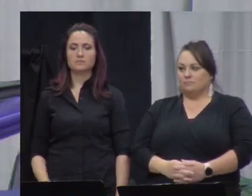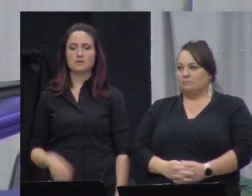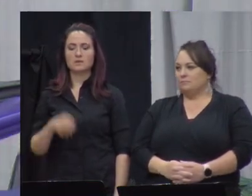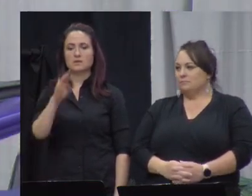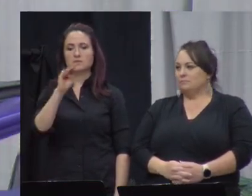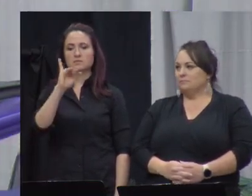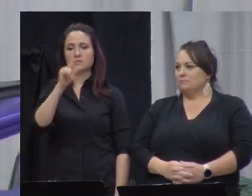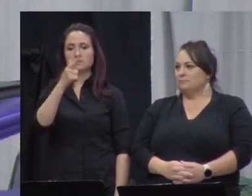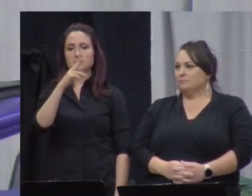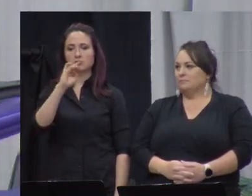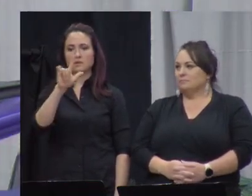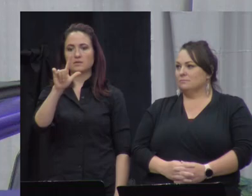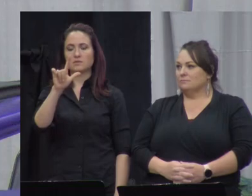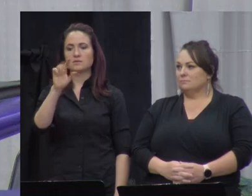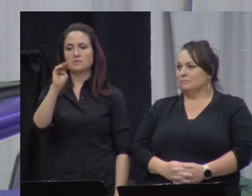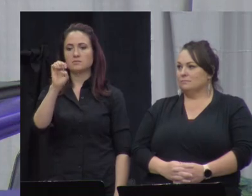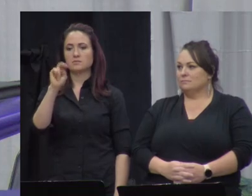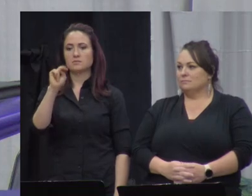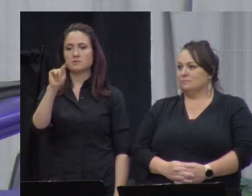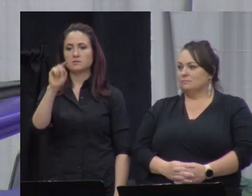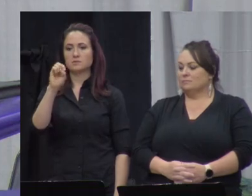Miguel Montoya.